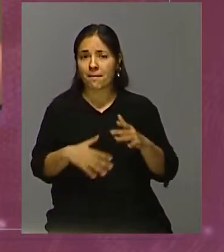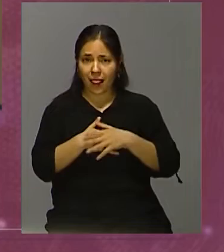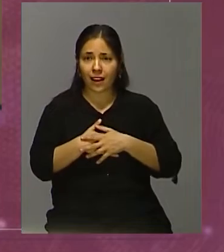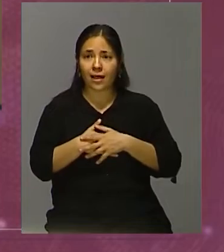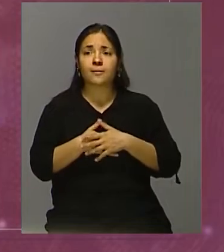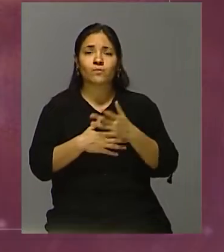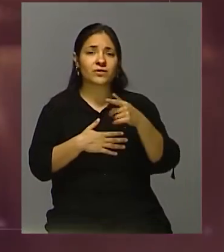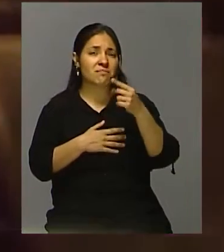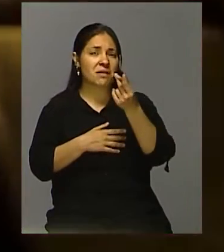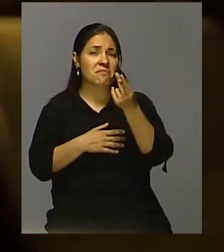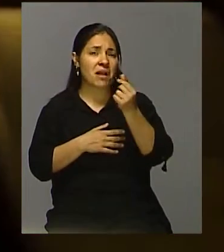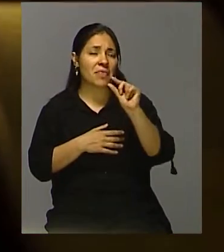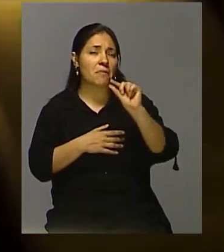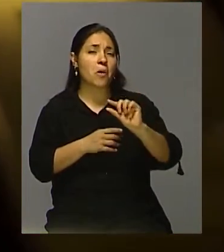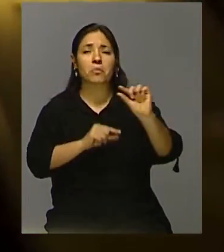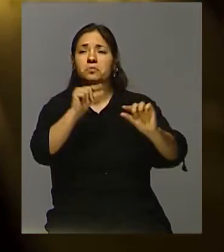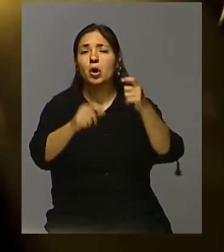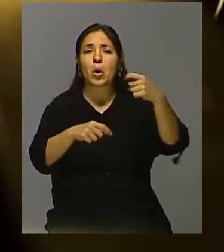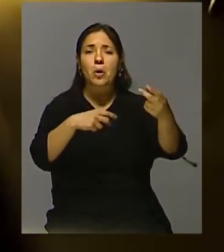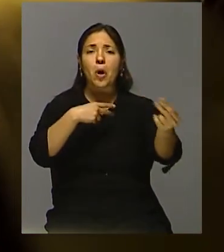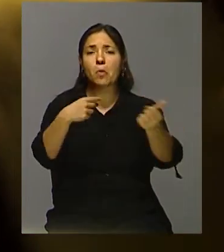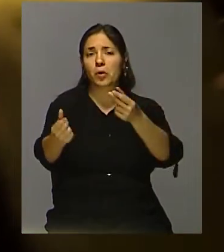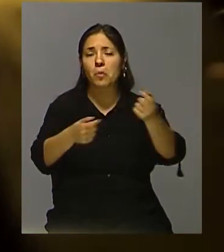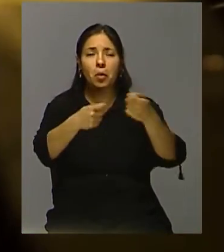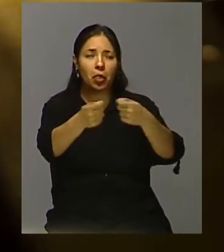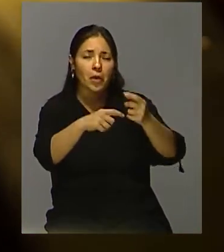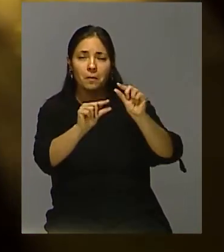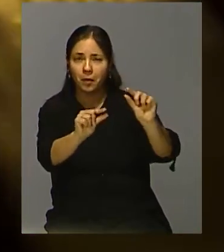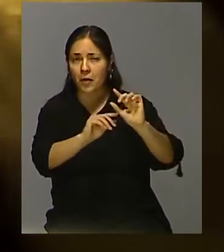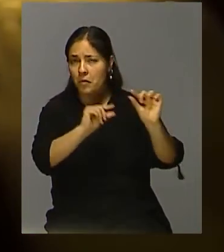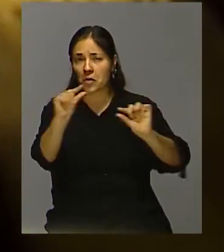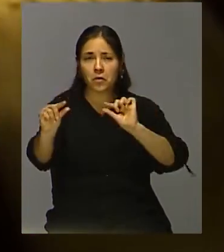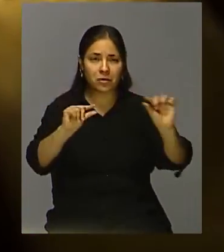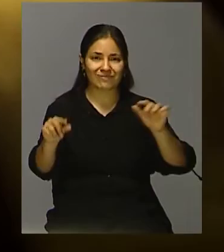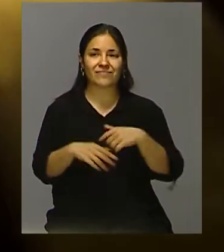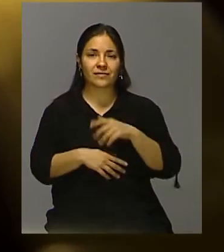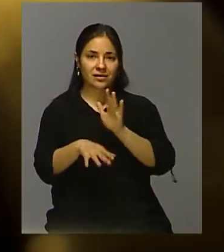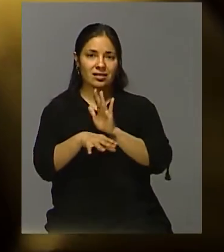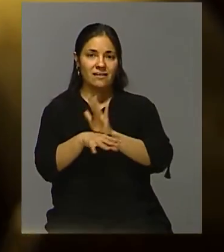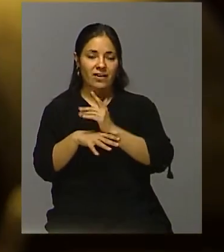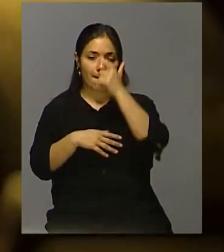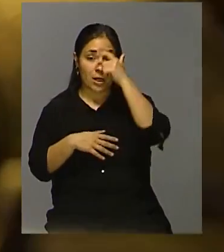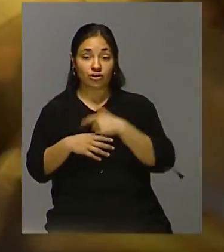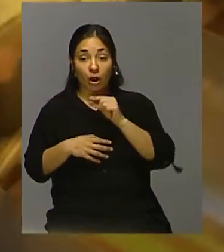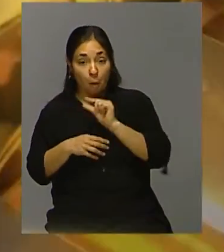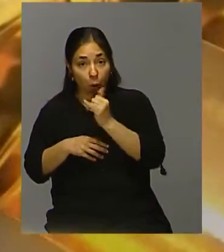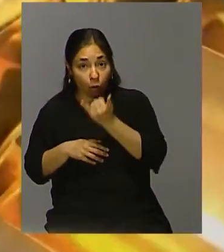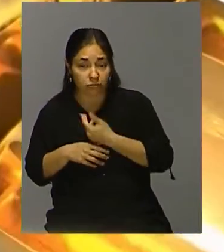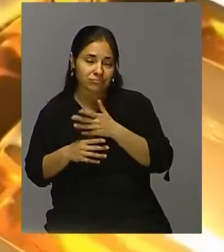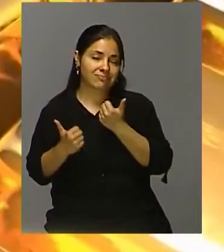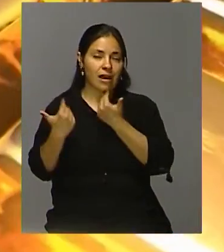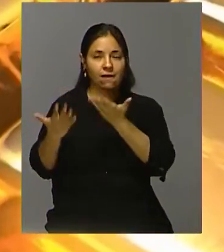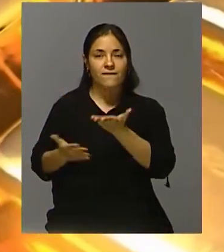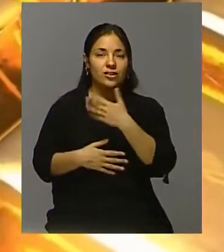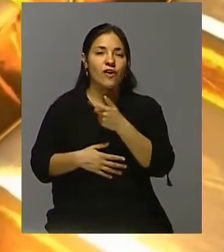generalmente se mueve con pequeñas sumas de dinero. Así que yo diría que contrariamente a lo que se cree, es un beneficio manejarse con pequeñas sumas de dinero y se